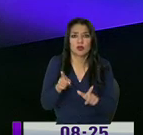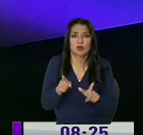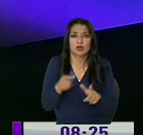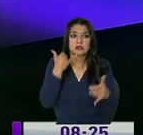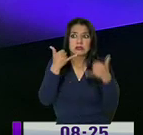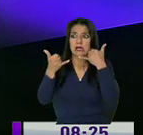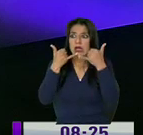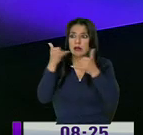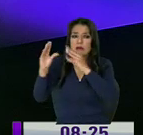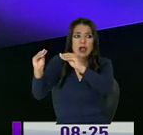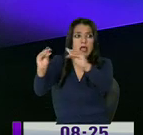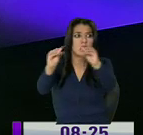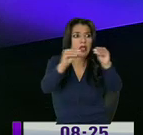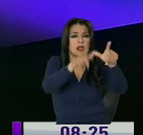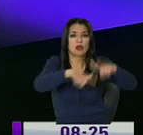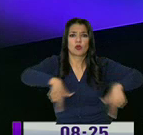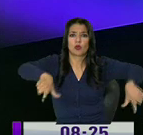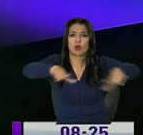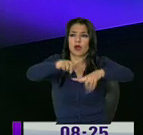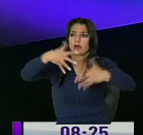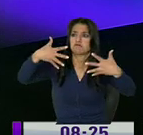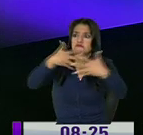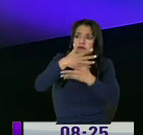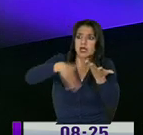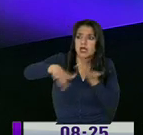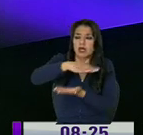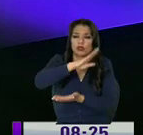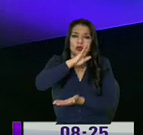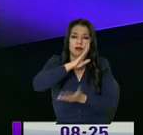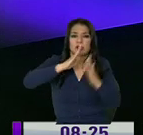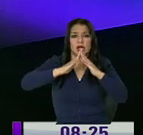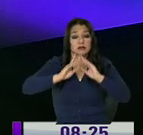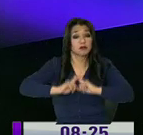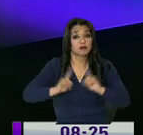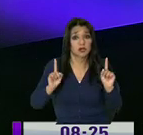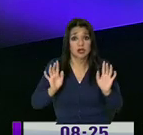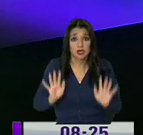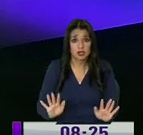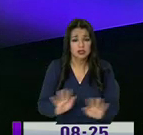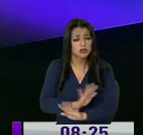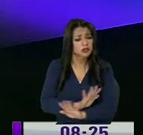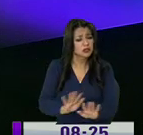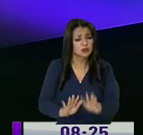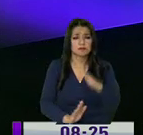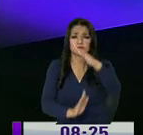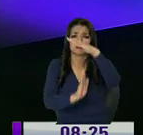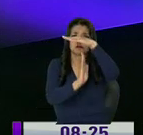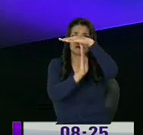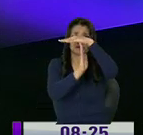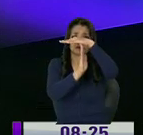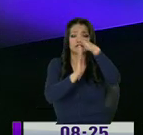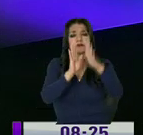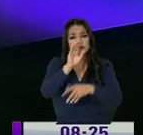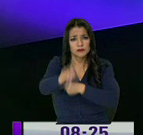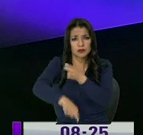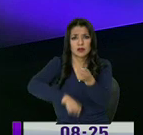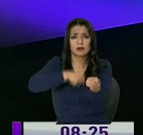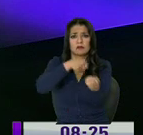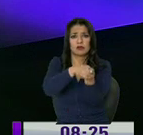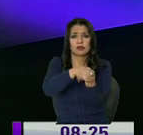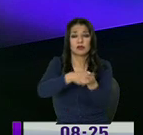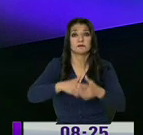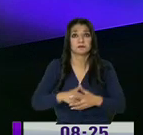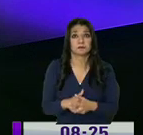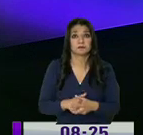en los diferentes sitios donde la gente duerme en sus casas y ciudadelas. Es momento, vecinos, de poner el hombro. Va a haber, a propósito,